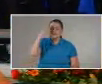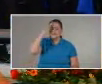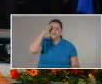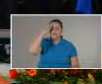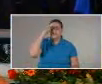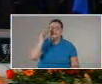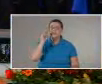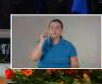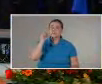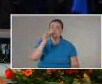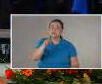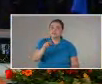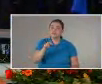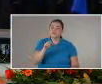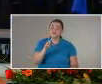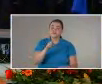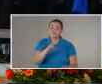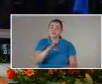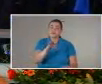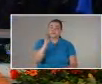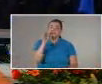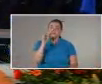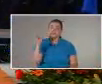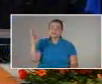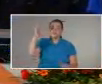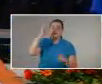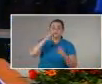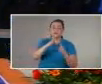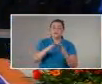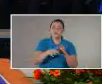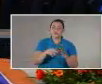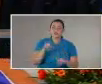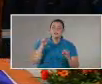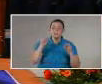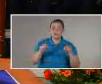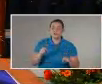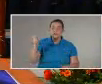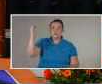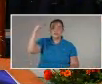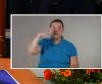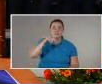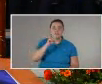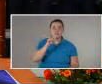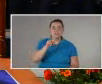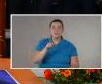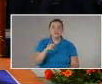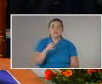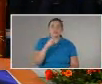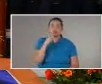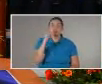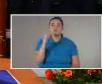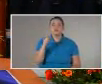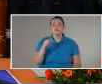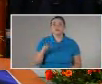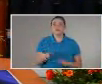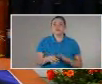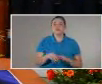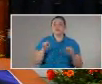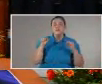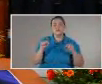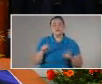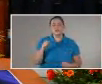propósito de poder bendecir a tus hermanos, de poder consolar a tus